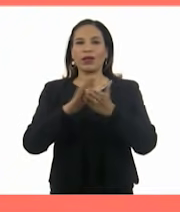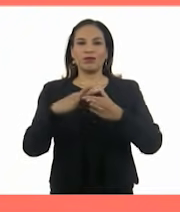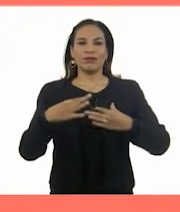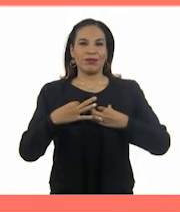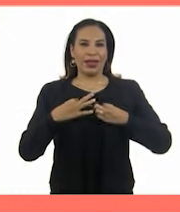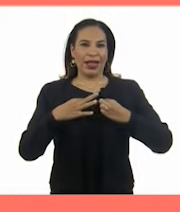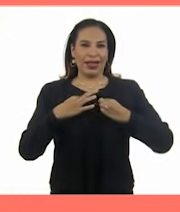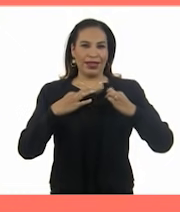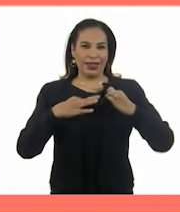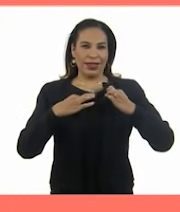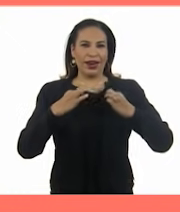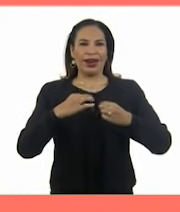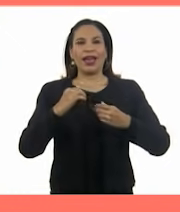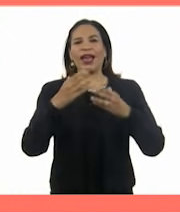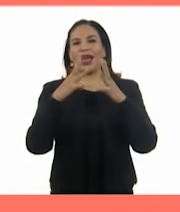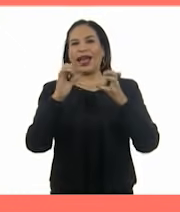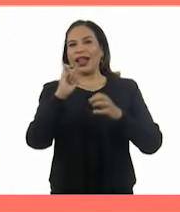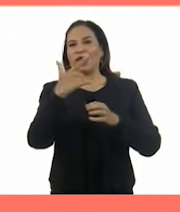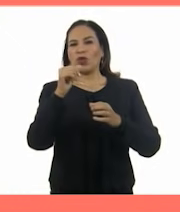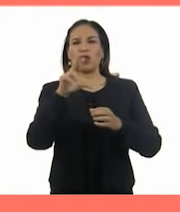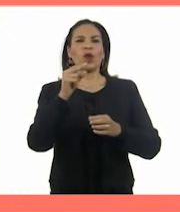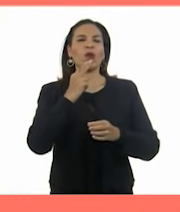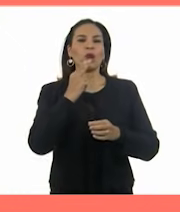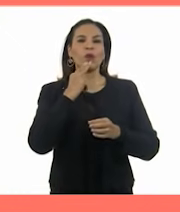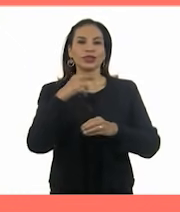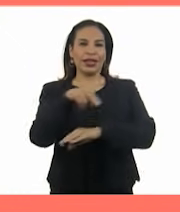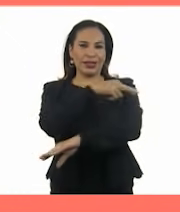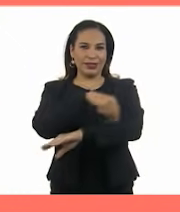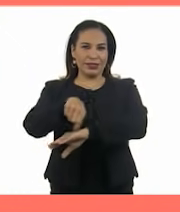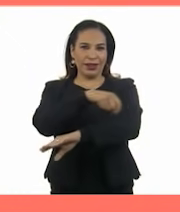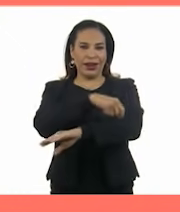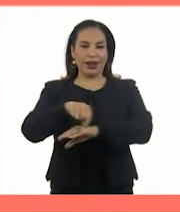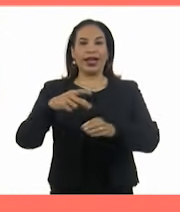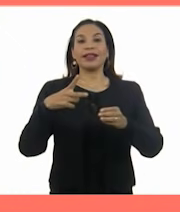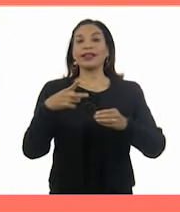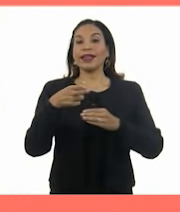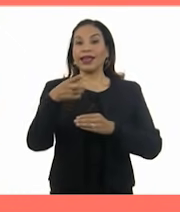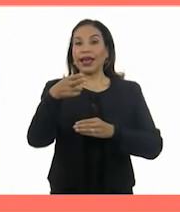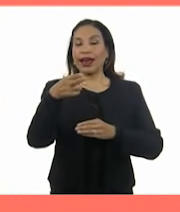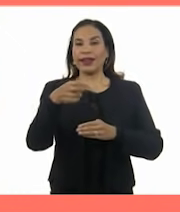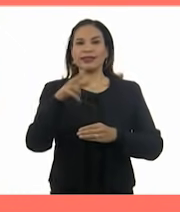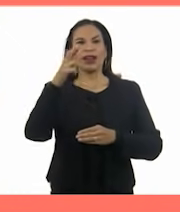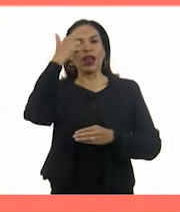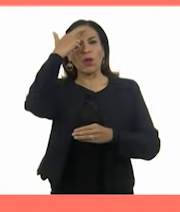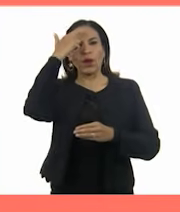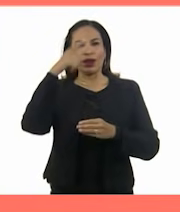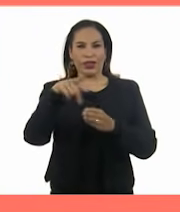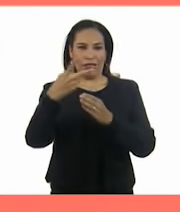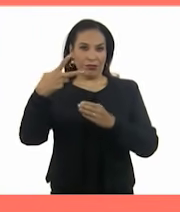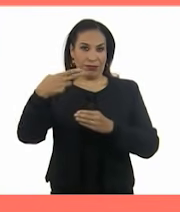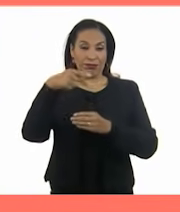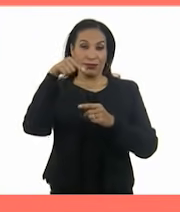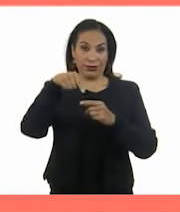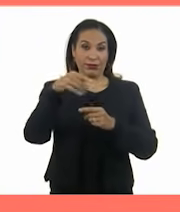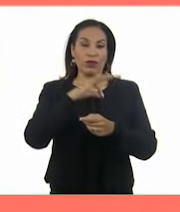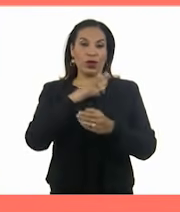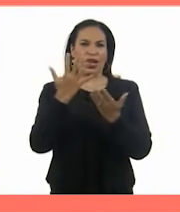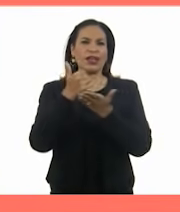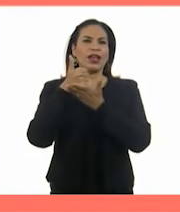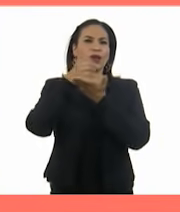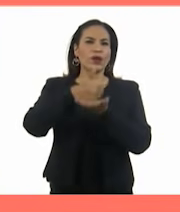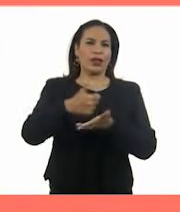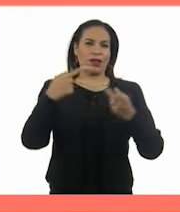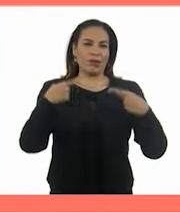playera de algodón que ya no uses Una regla Y tijeras Recuerda que la manipulación de estas debe